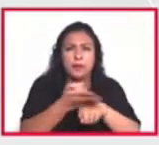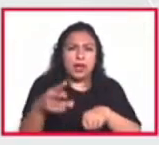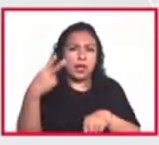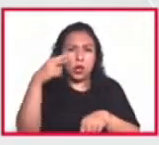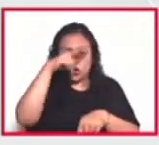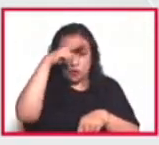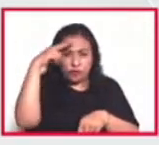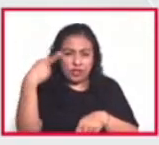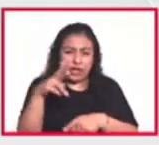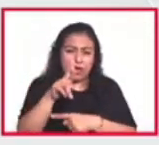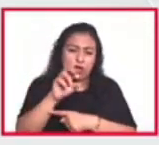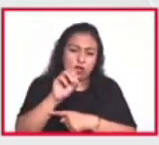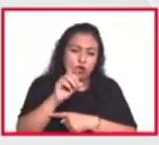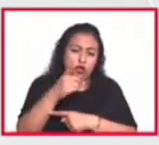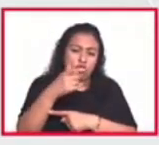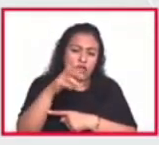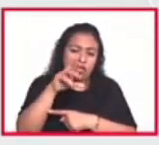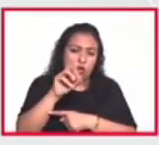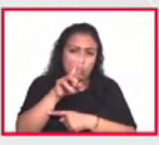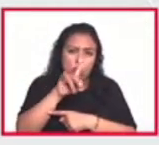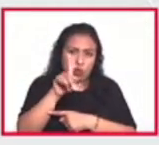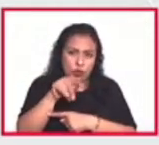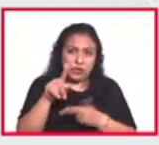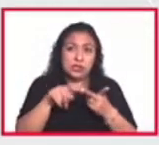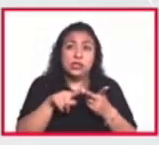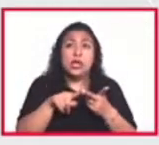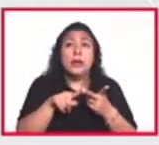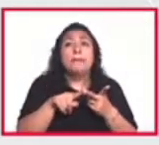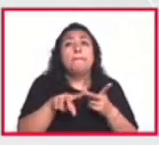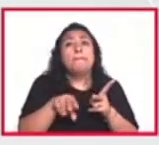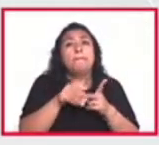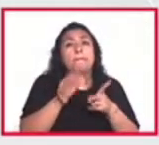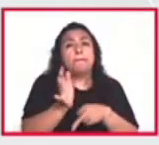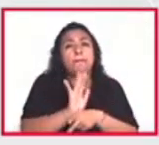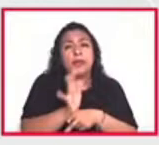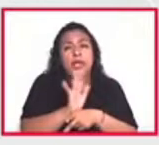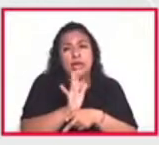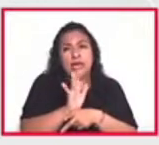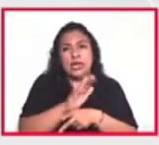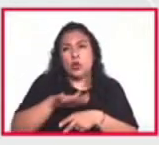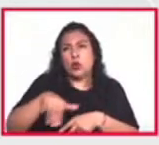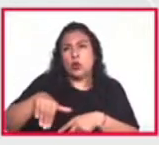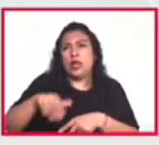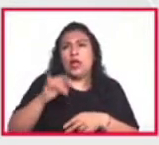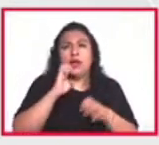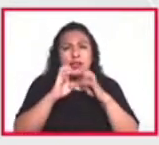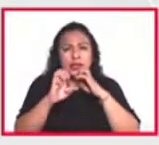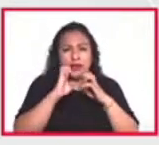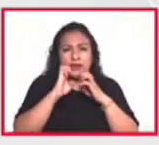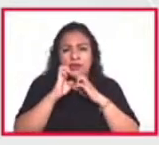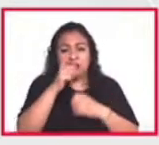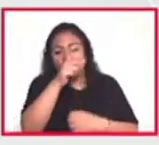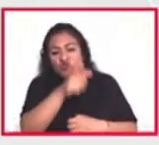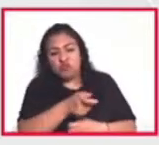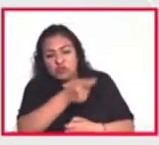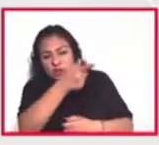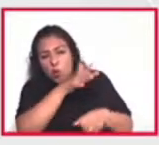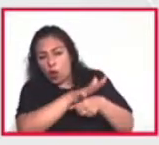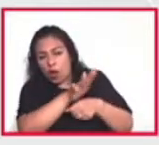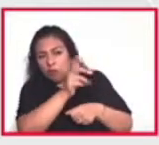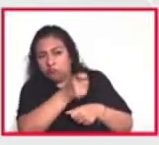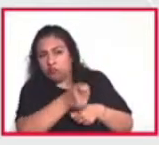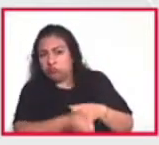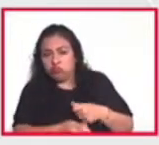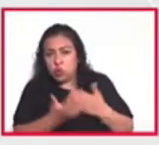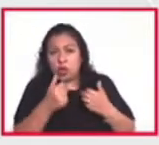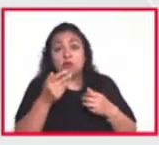Rodrigo Ruiz Patterson, que junto como la película de la cual acabas de hacer la entrevista, Sin Señas Particulares, ha tenido una presencia muy